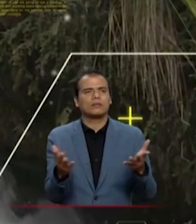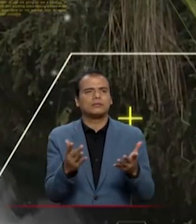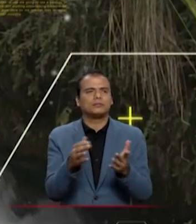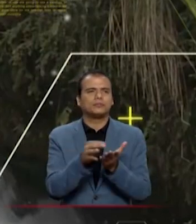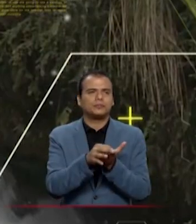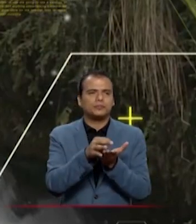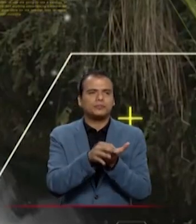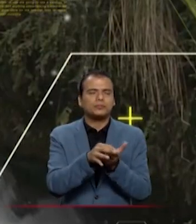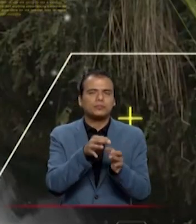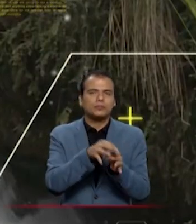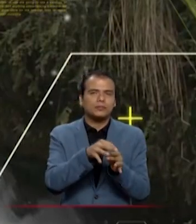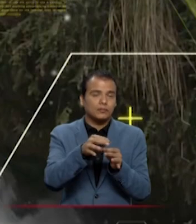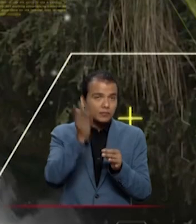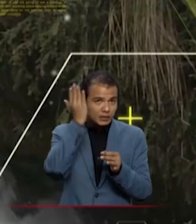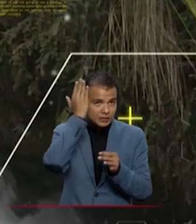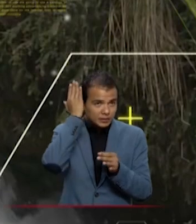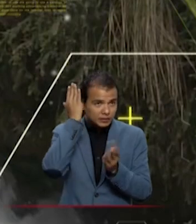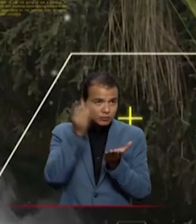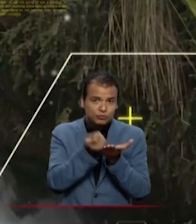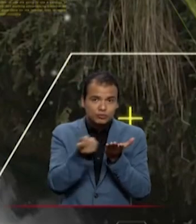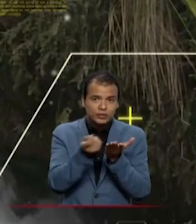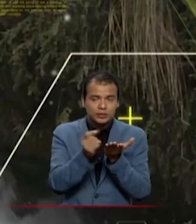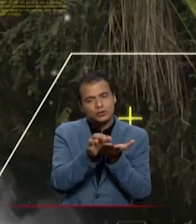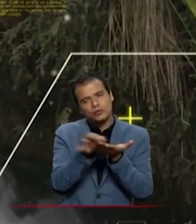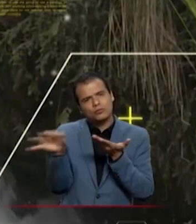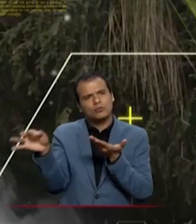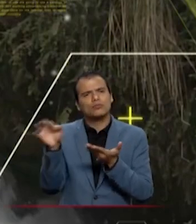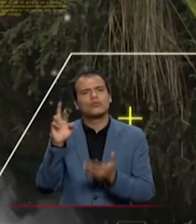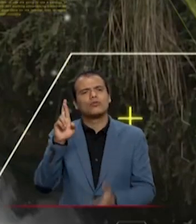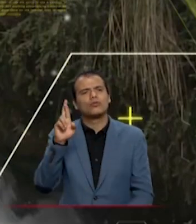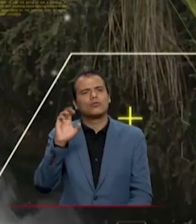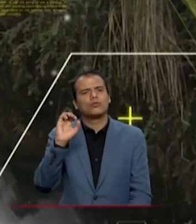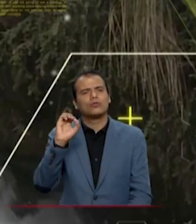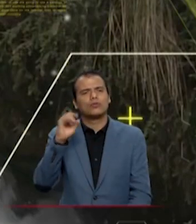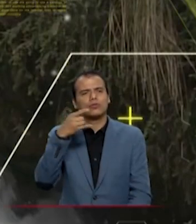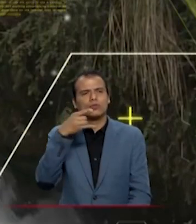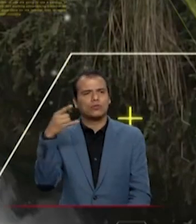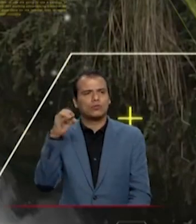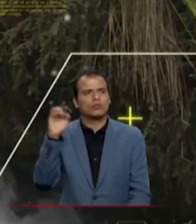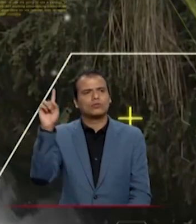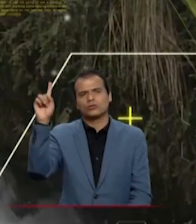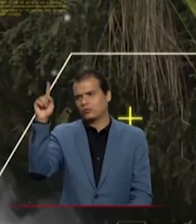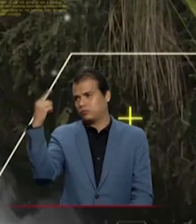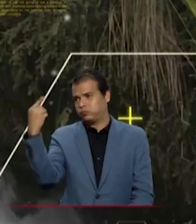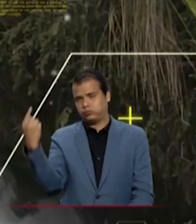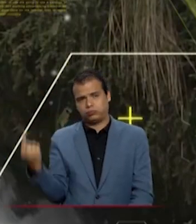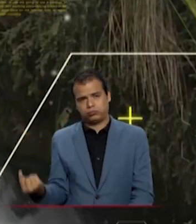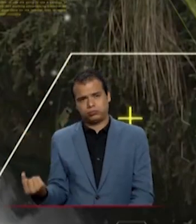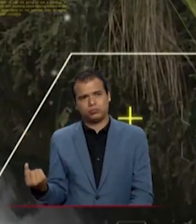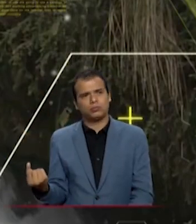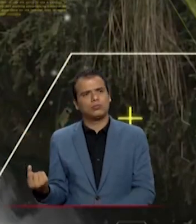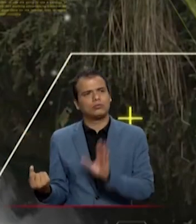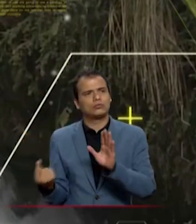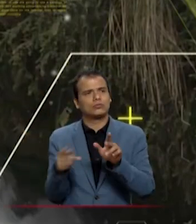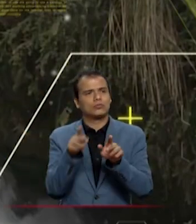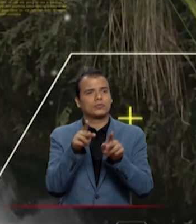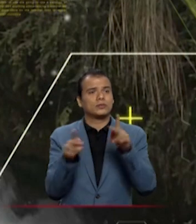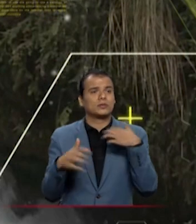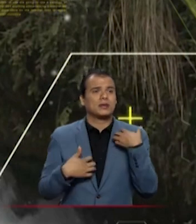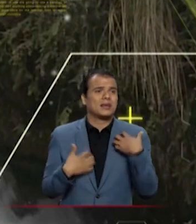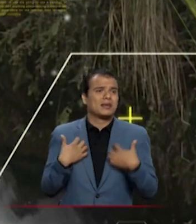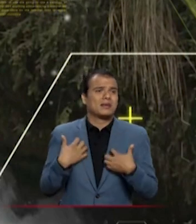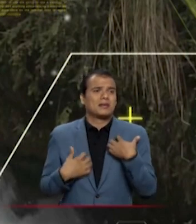roso Bueno lo lo avistaron no Aparentemente comillas como una especie de Tornado Sí y la gente estaba muy